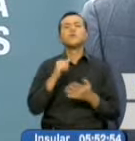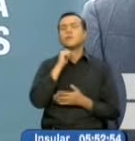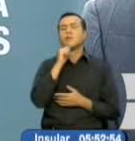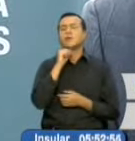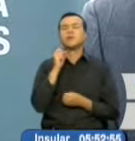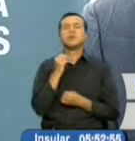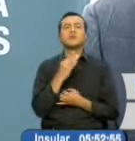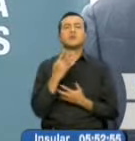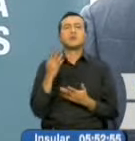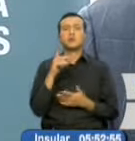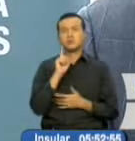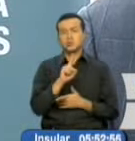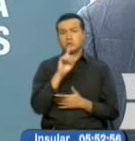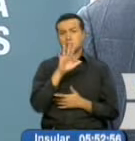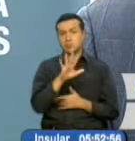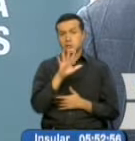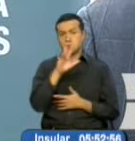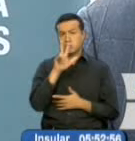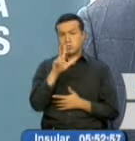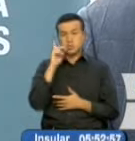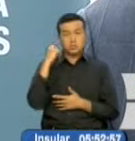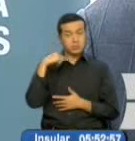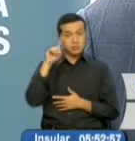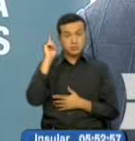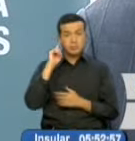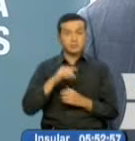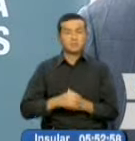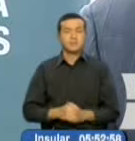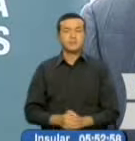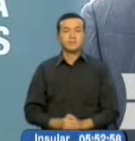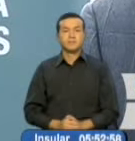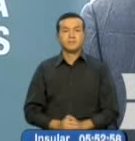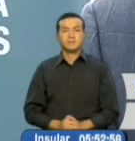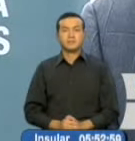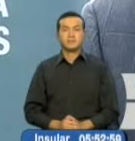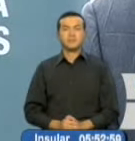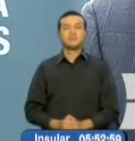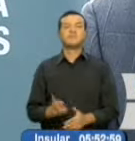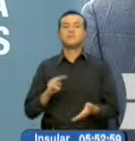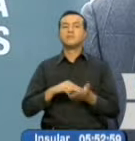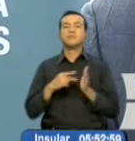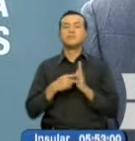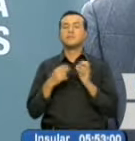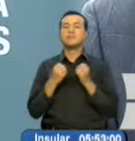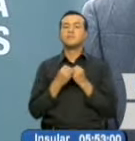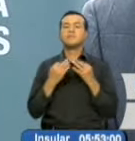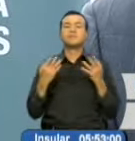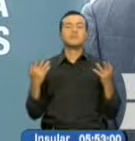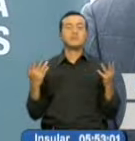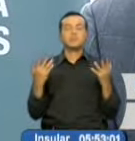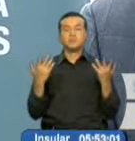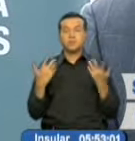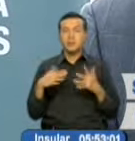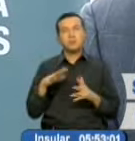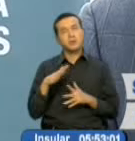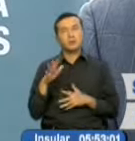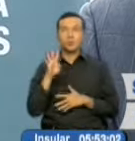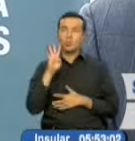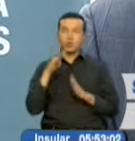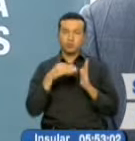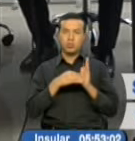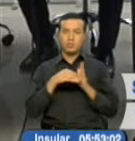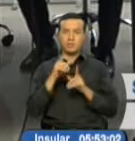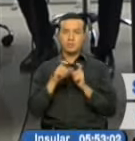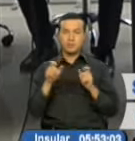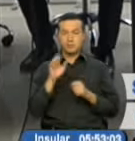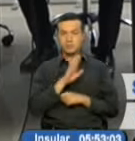aproximadamente 153 millones, que corresponden a algo más de 4.000